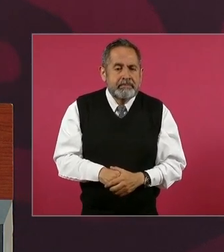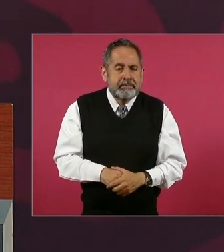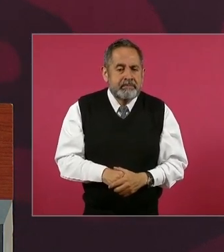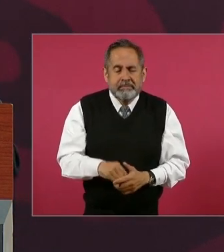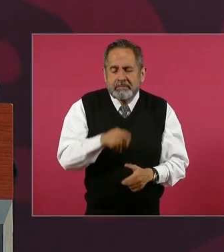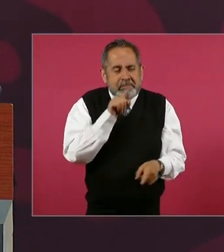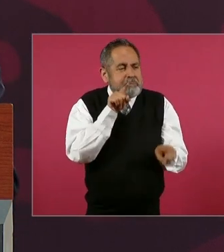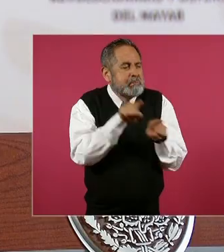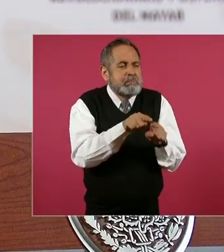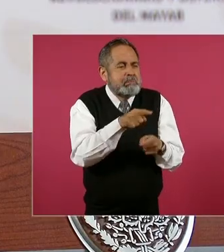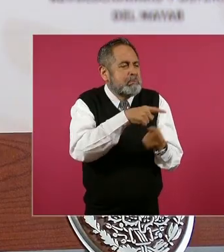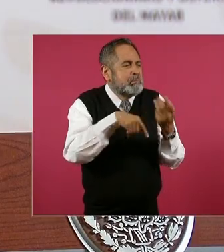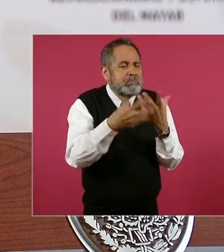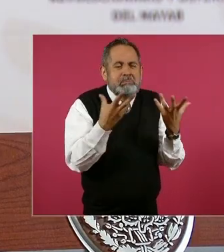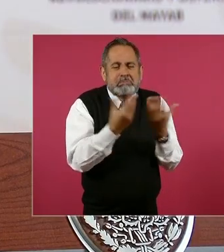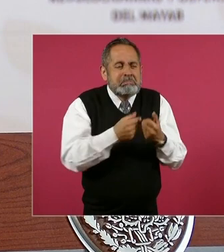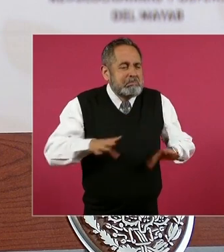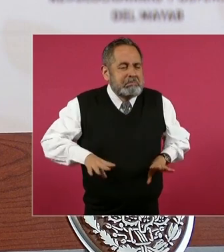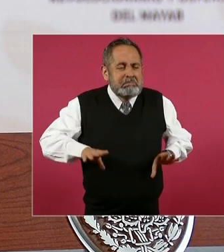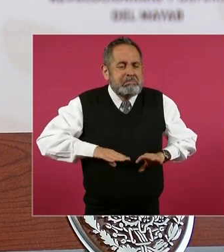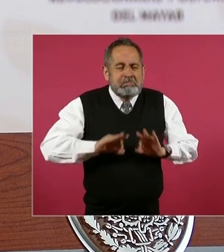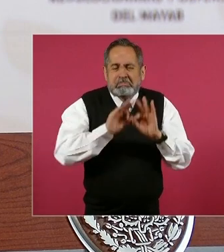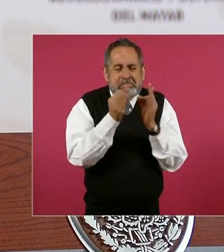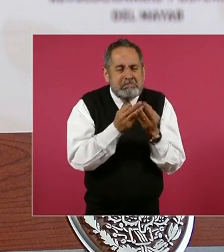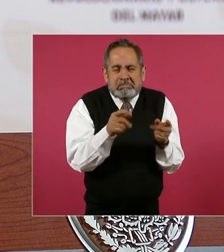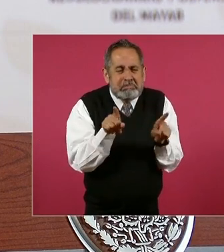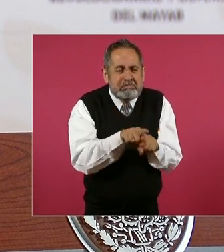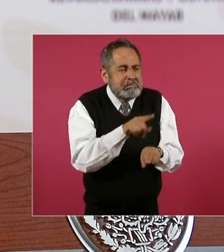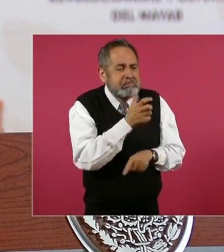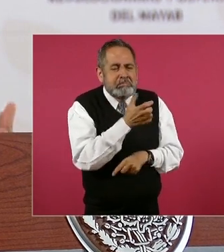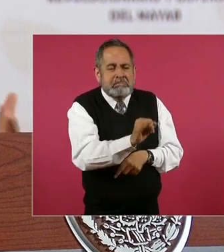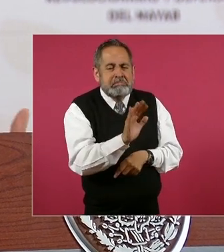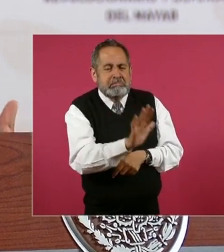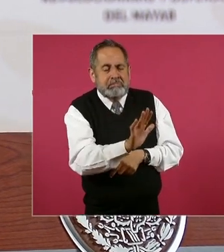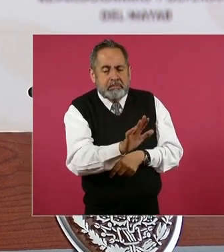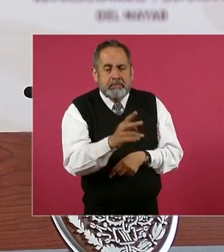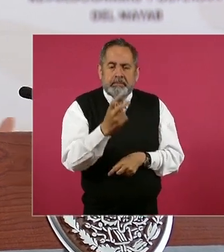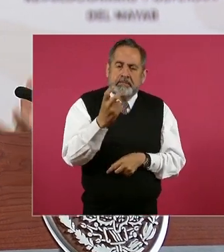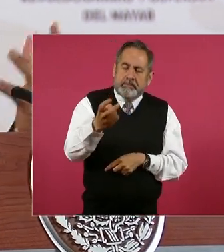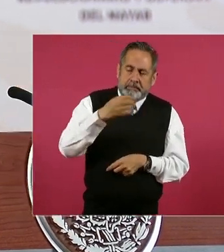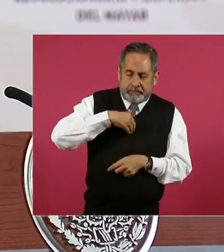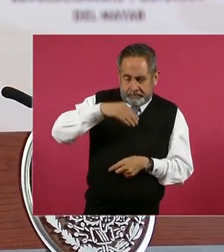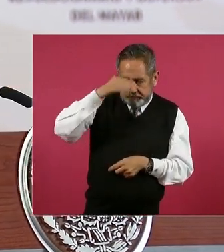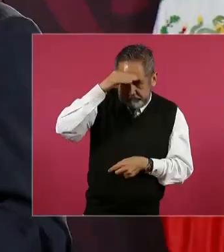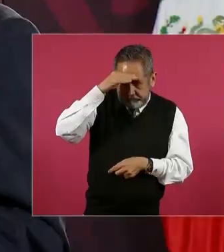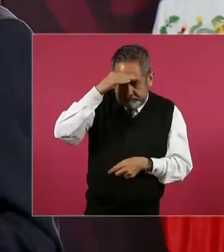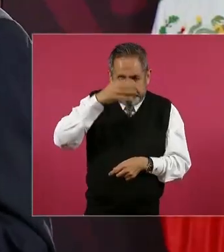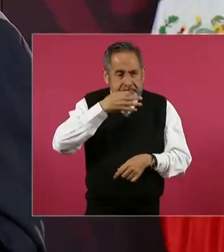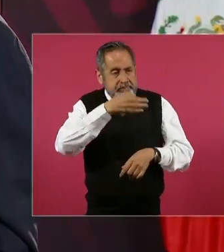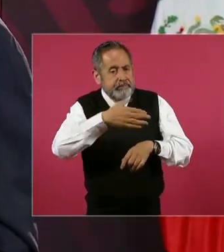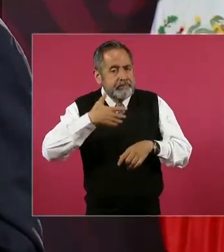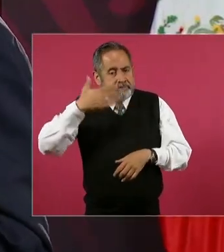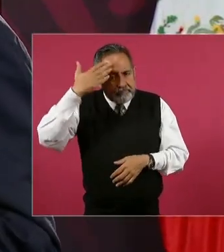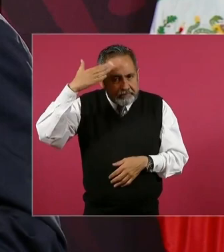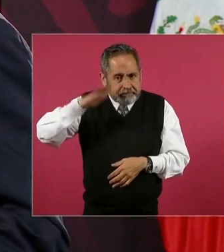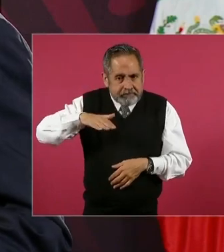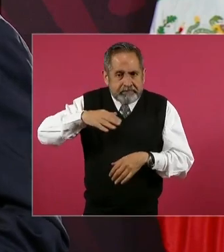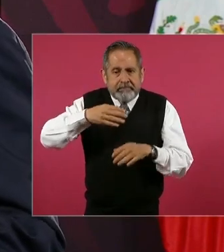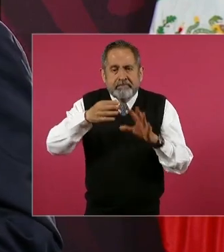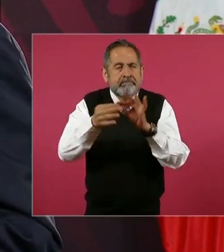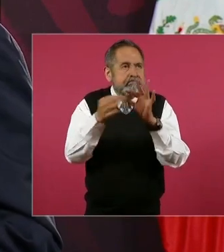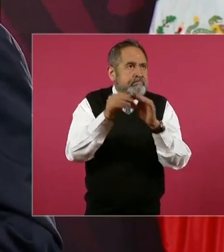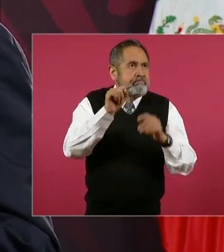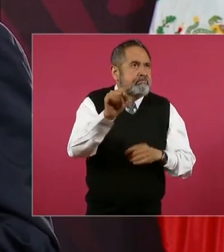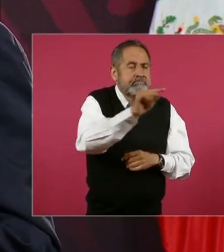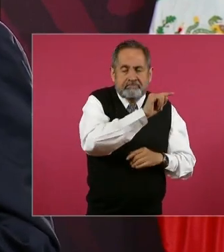son lo mismo por eso también a las señoras